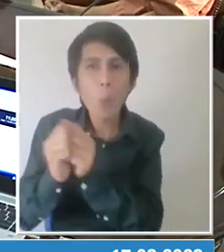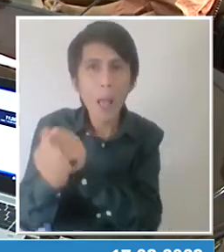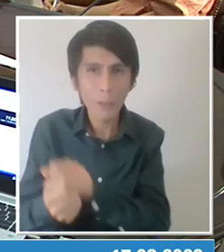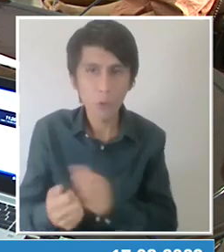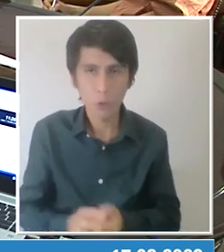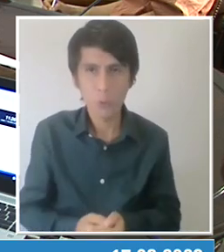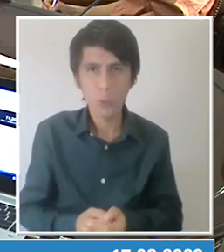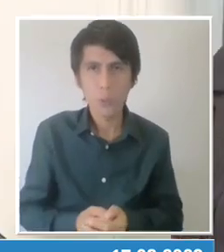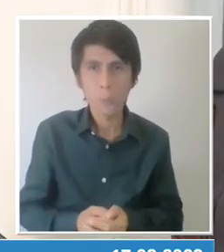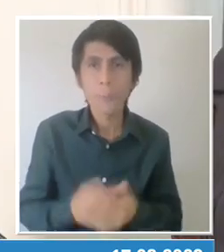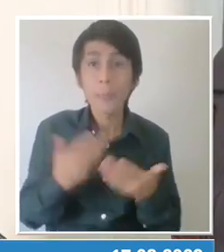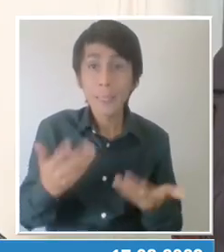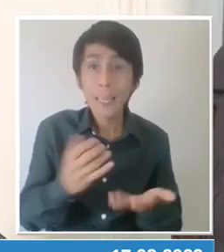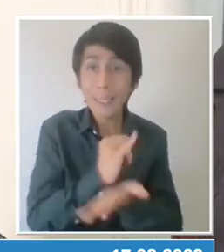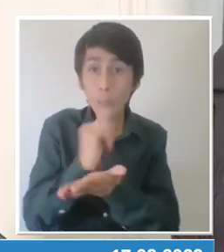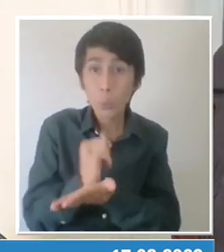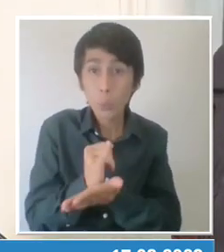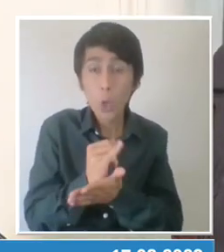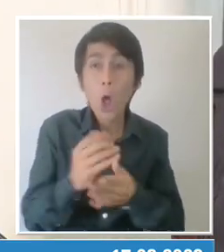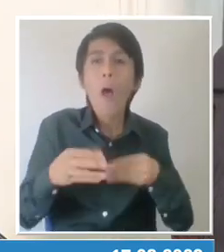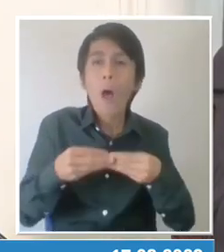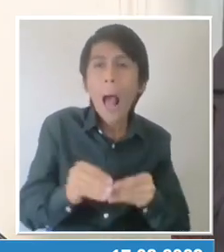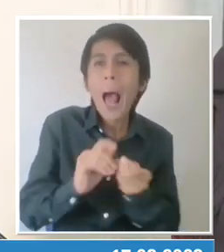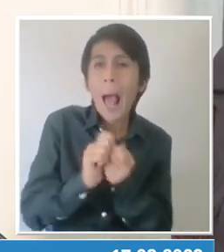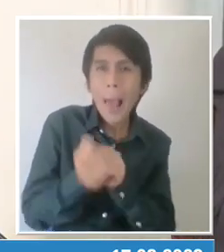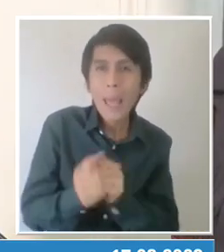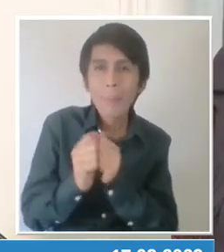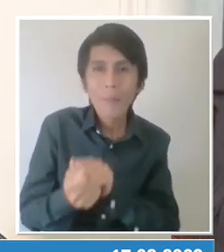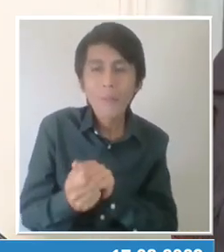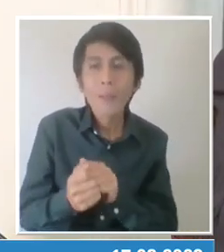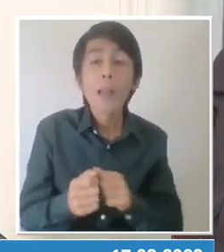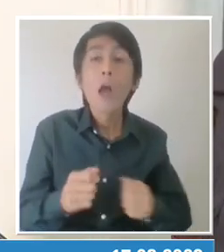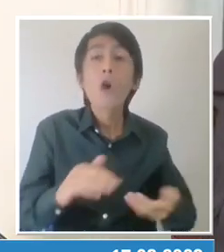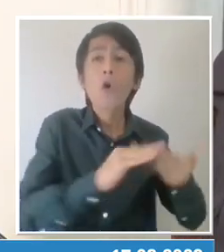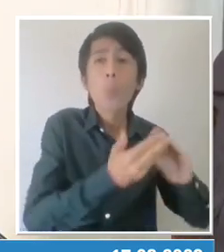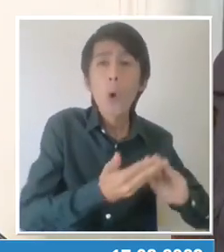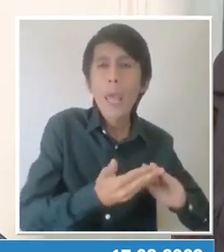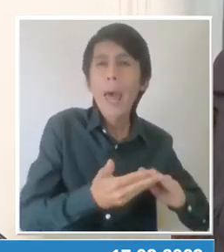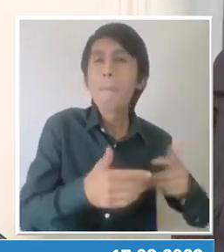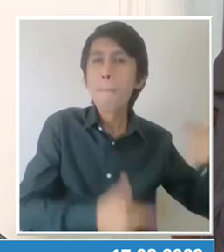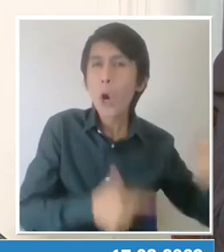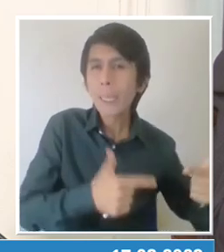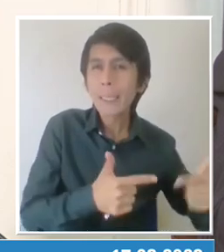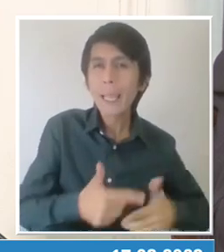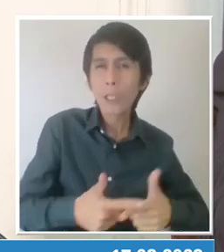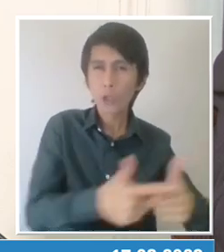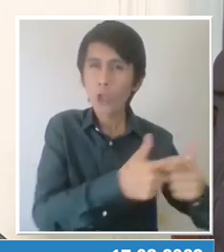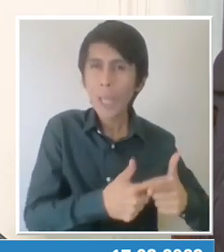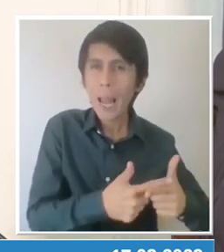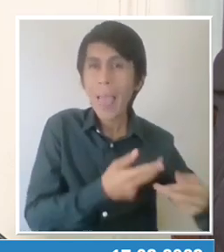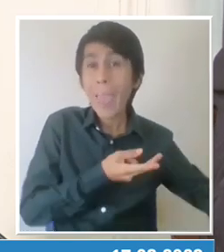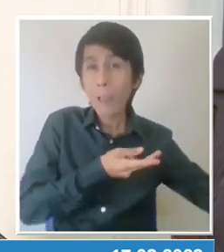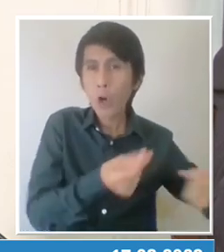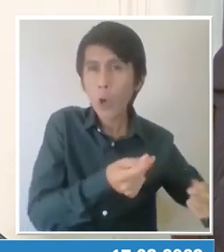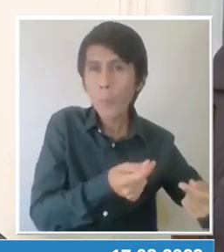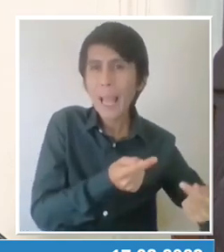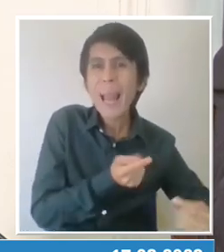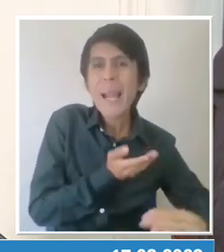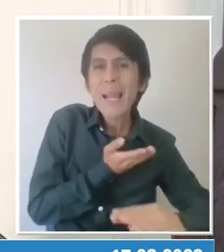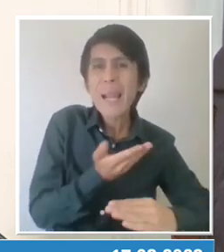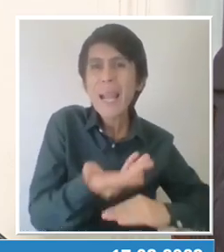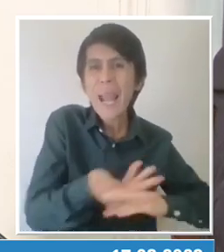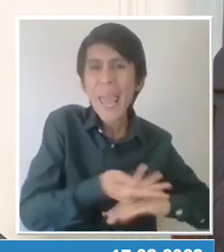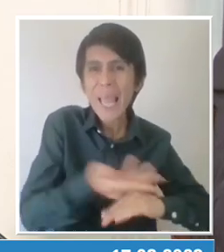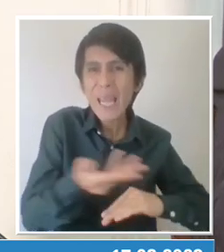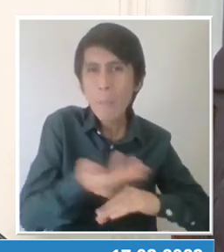adaptabilidad de ellas a los requerimientos de la comunidad política, social y económica, a los tropiezos que hemos tenido y que